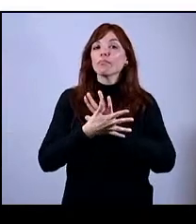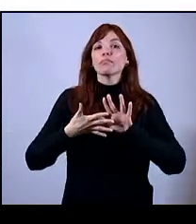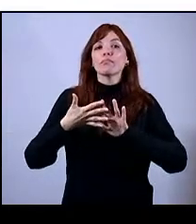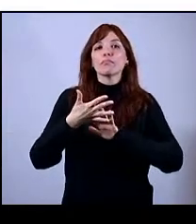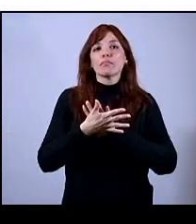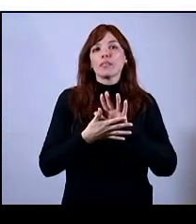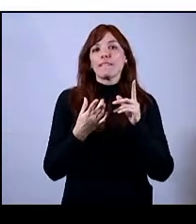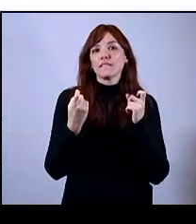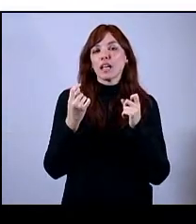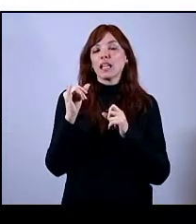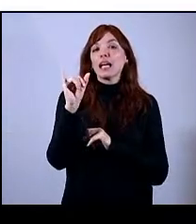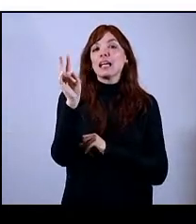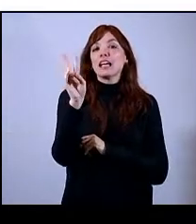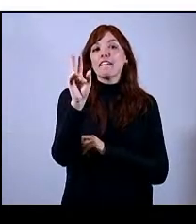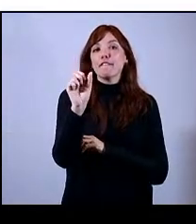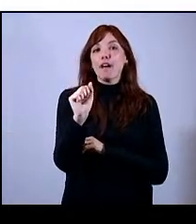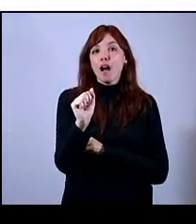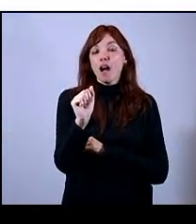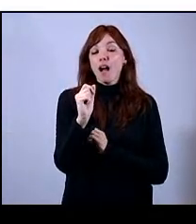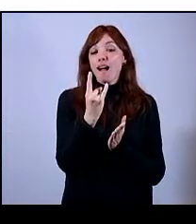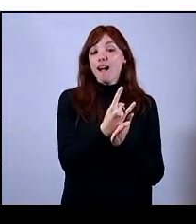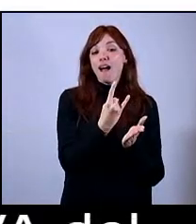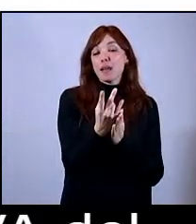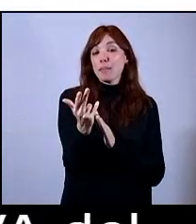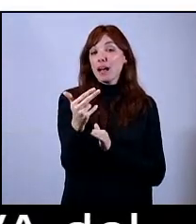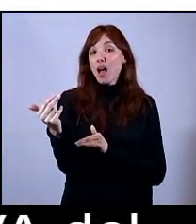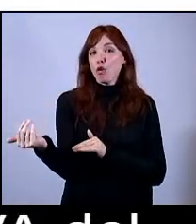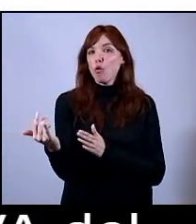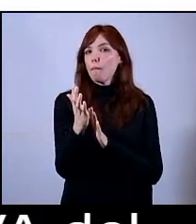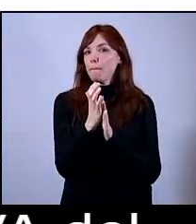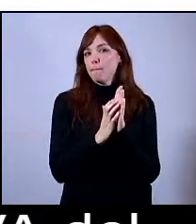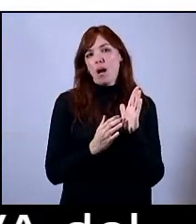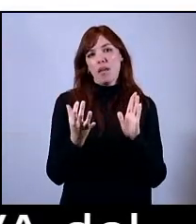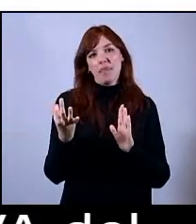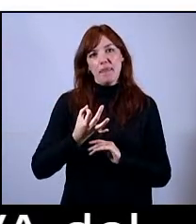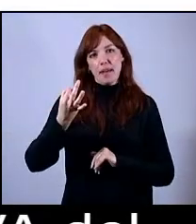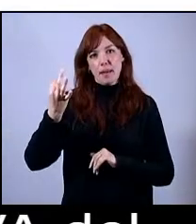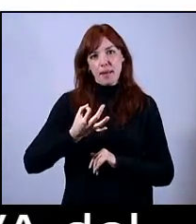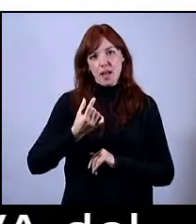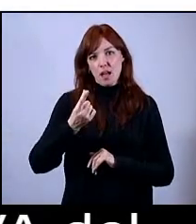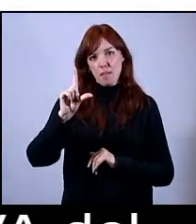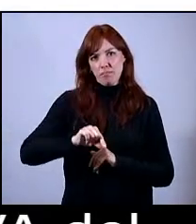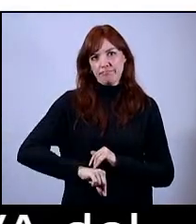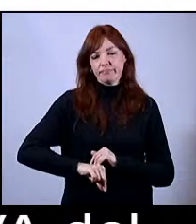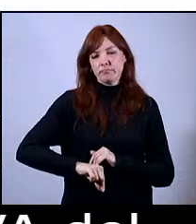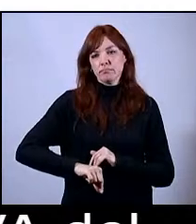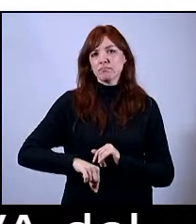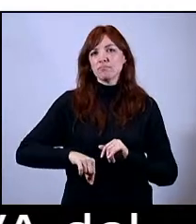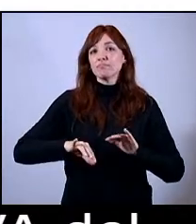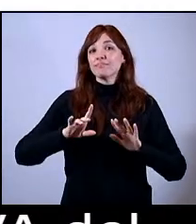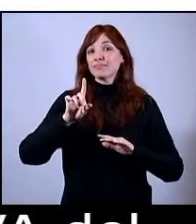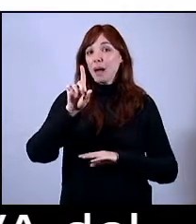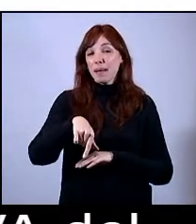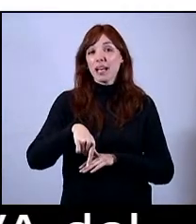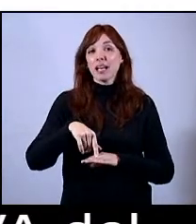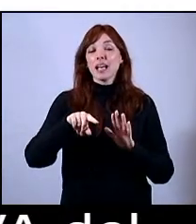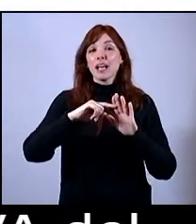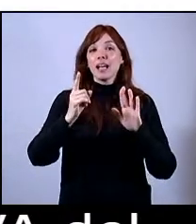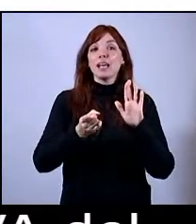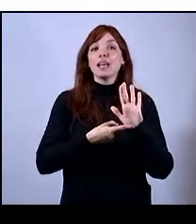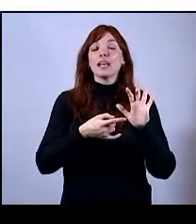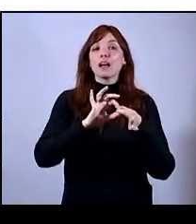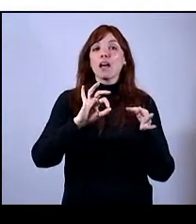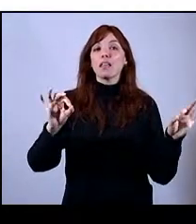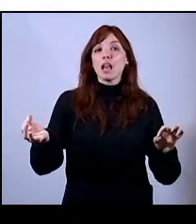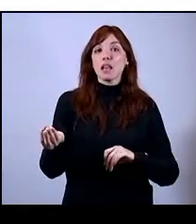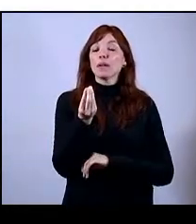bajada del IVA del precio de la carne y el pescado. Y en cuanto a la ley de la cadena